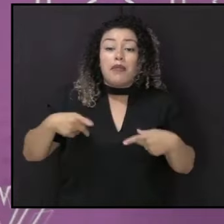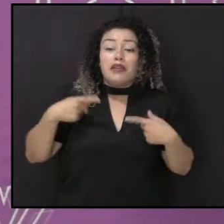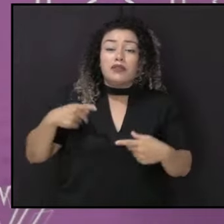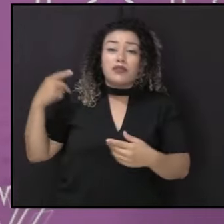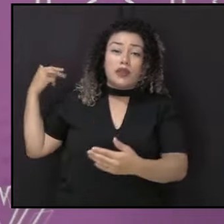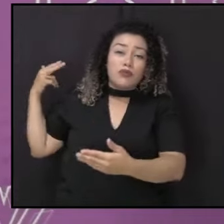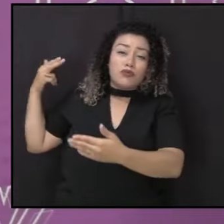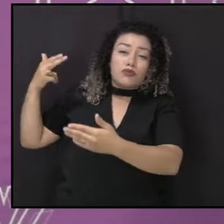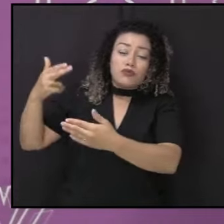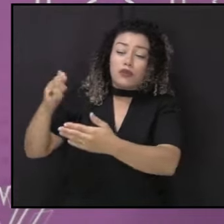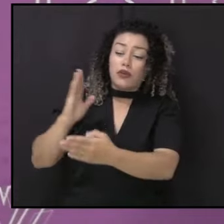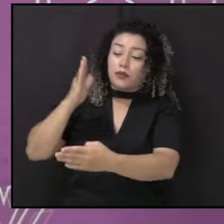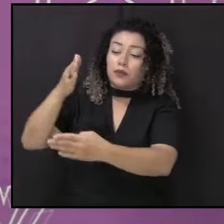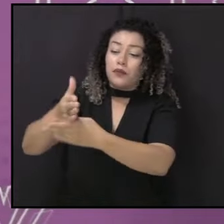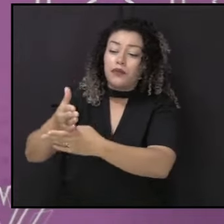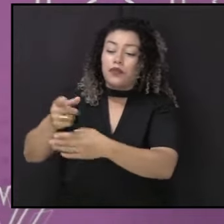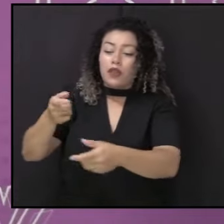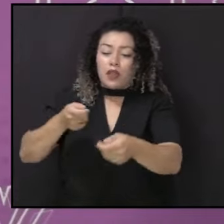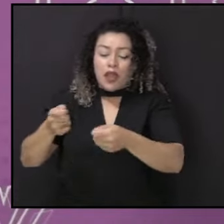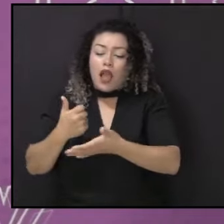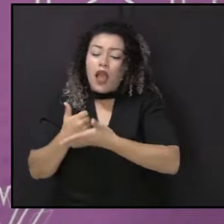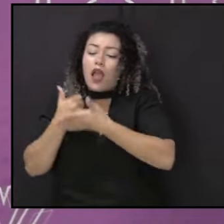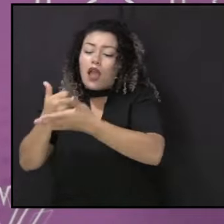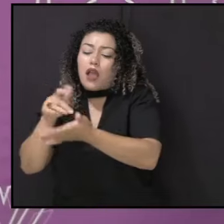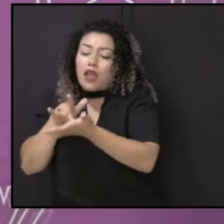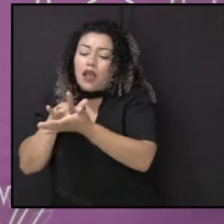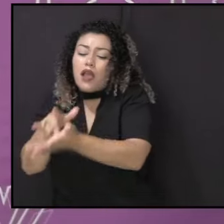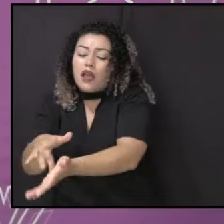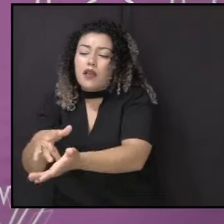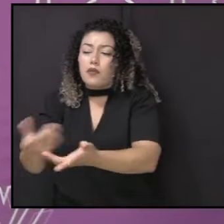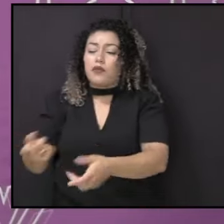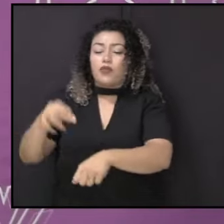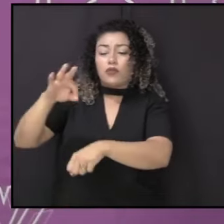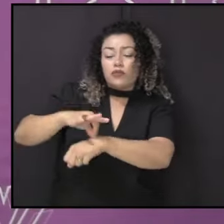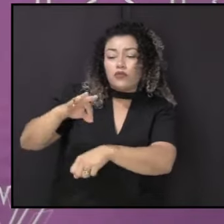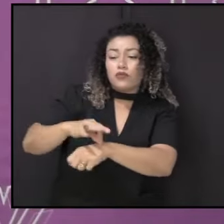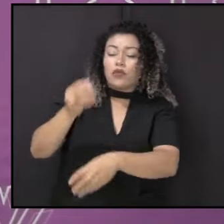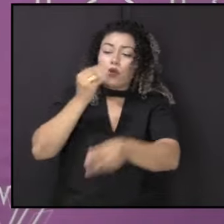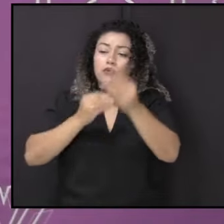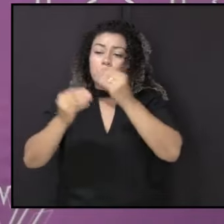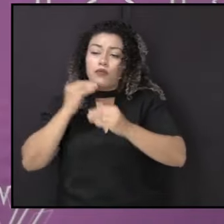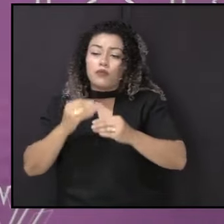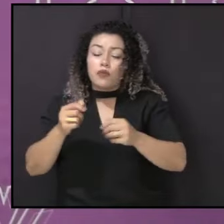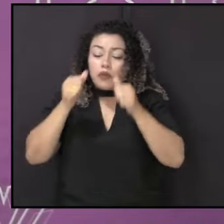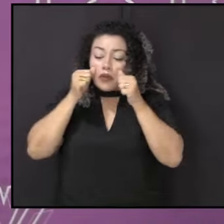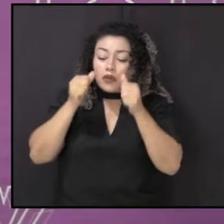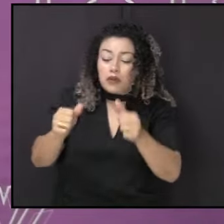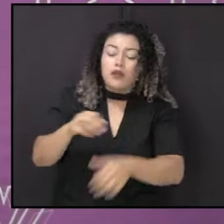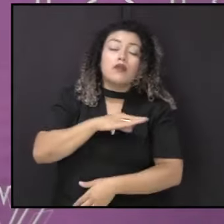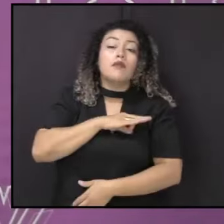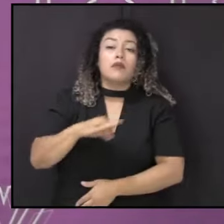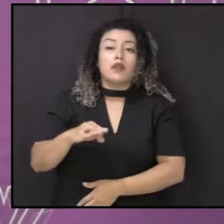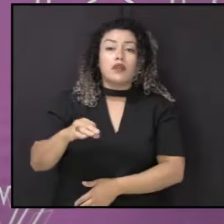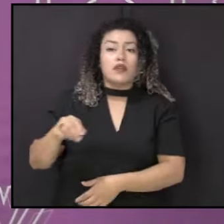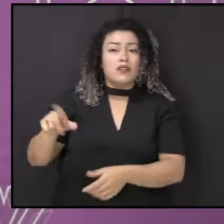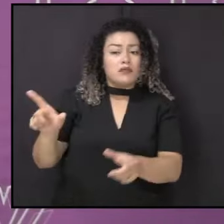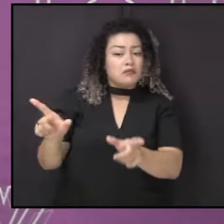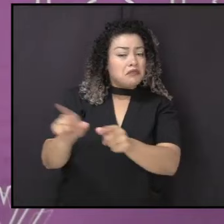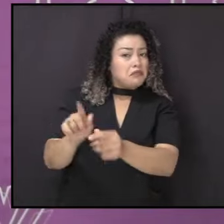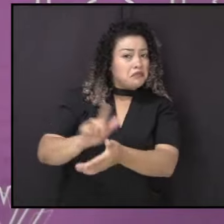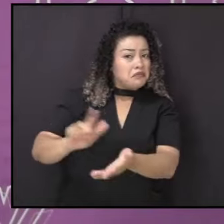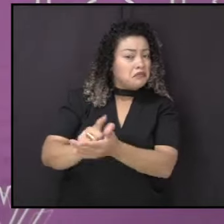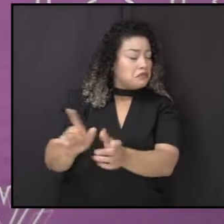asesoría, apoyo legal, apoyo médico, alimenticio y, por supuesto, atención humana. Pero no nada más vamos a terminar